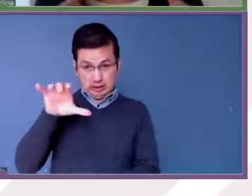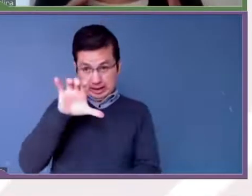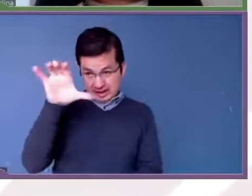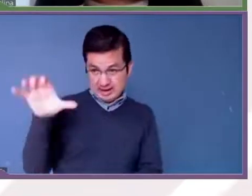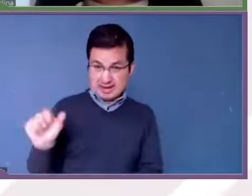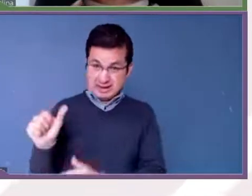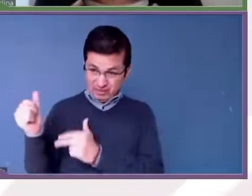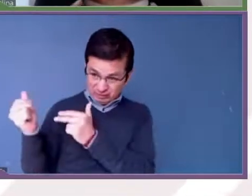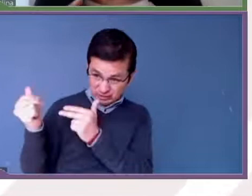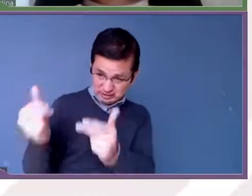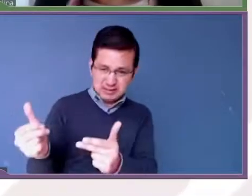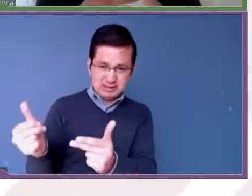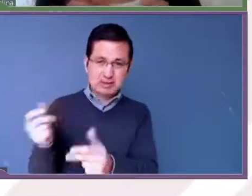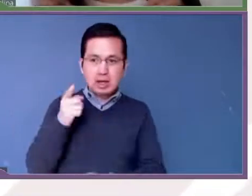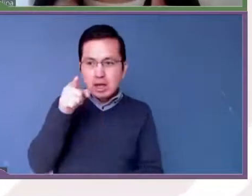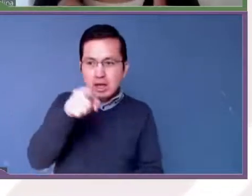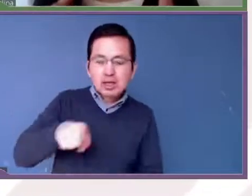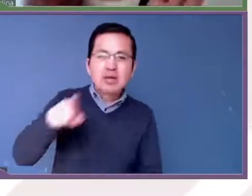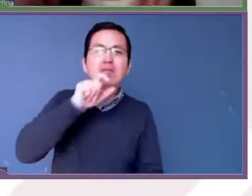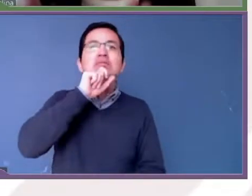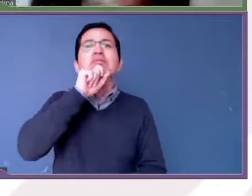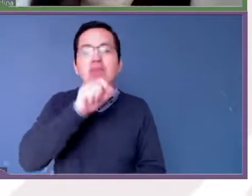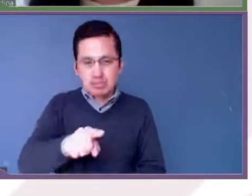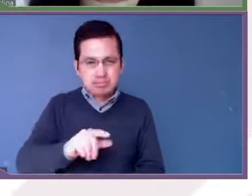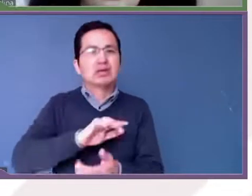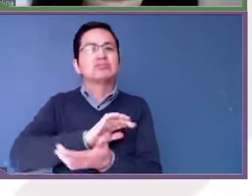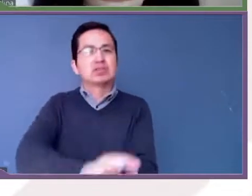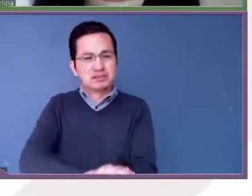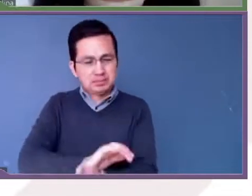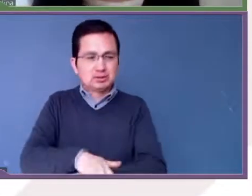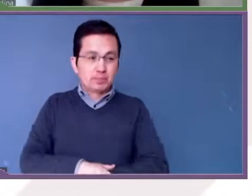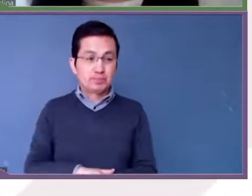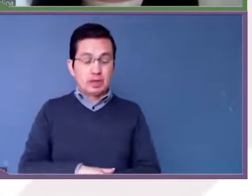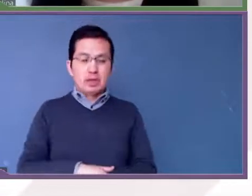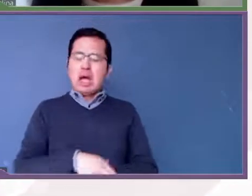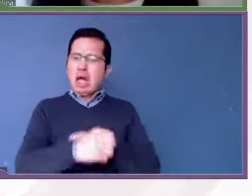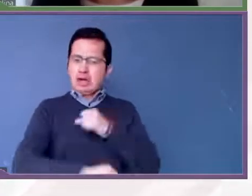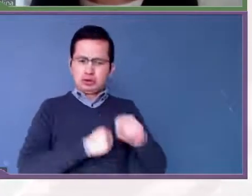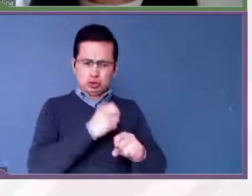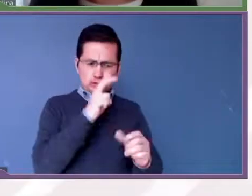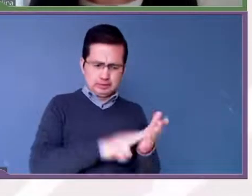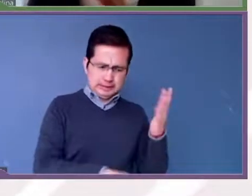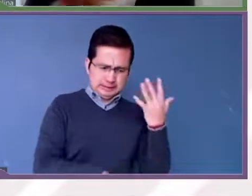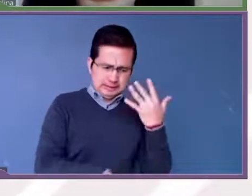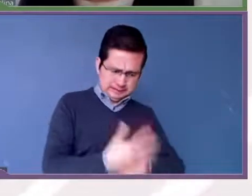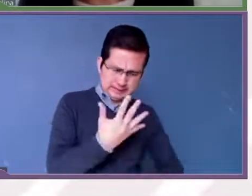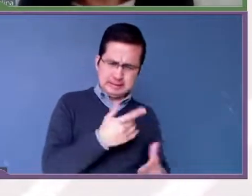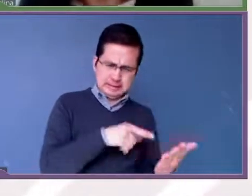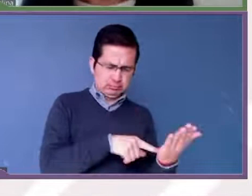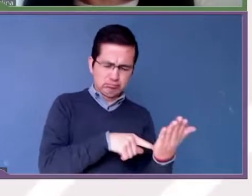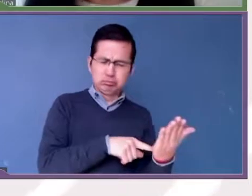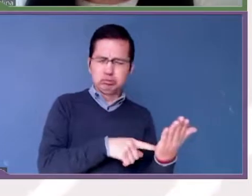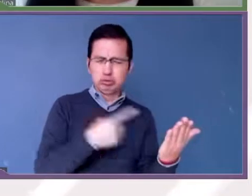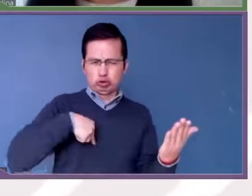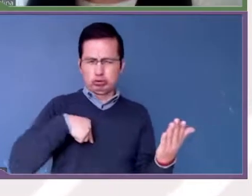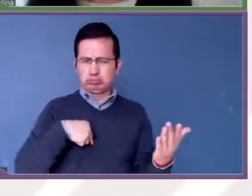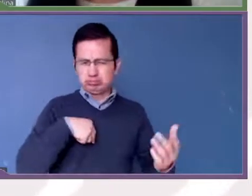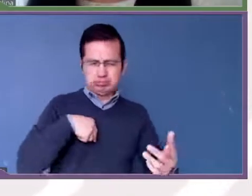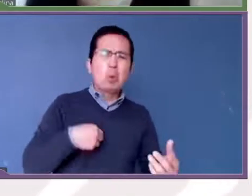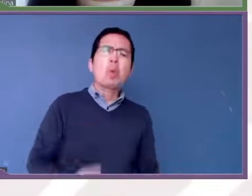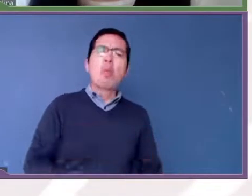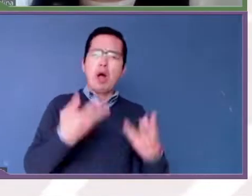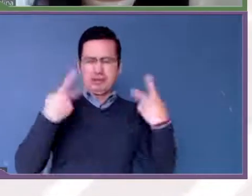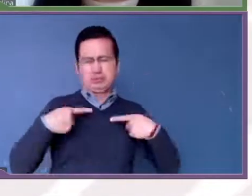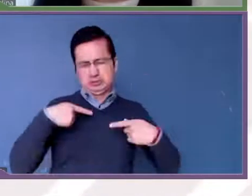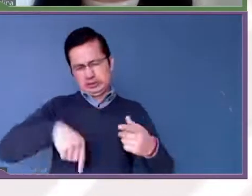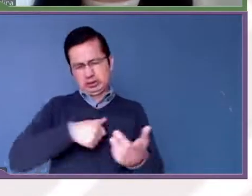intercensal del 2015, ¿sí? Todavía no teníamos el censo del 2020, pero será muy importante